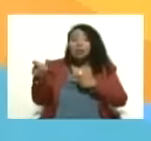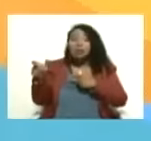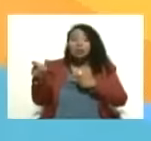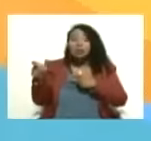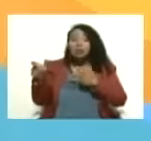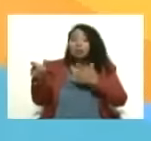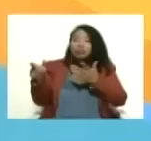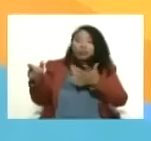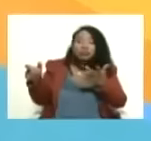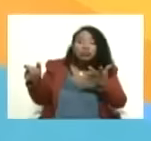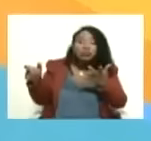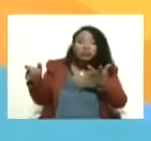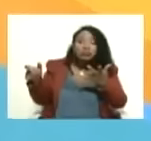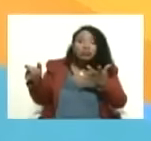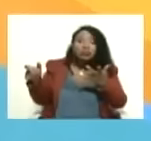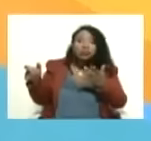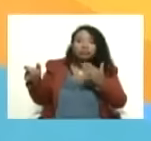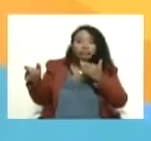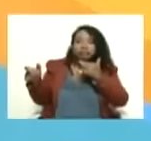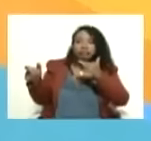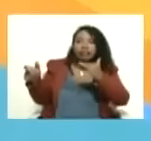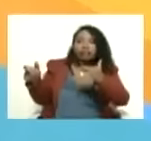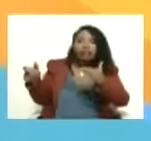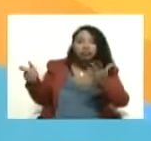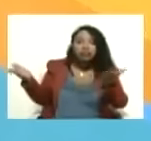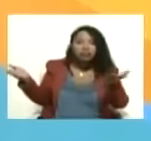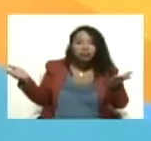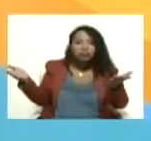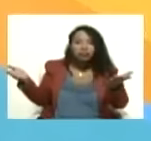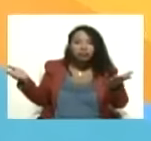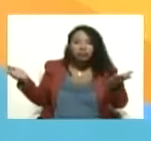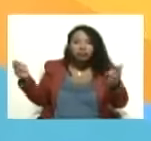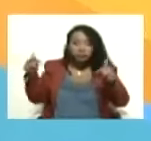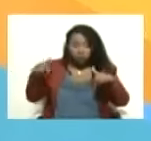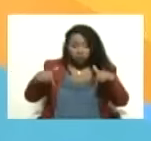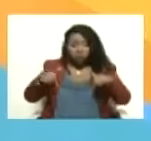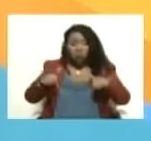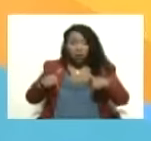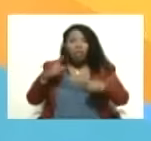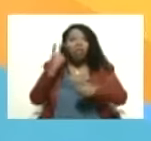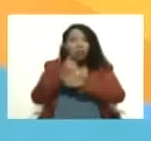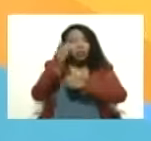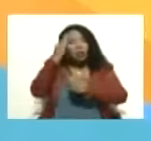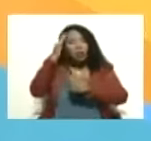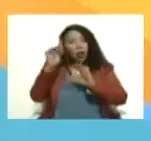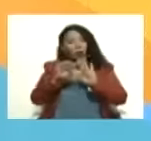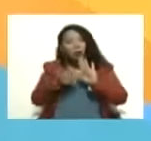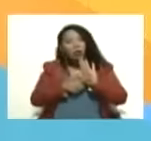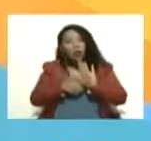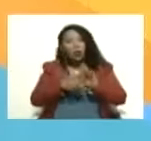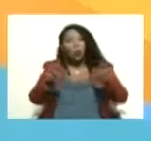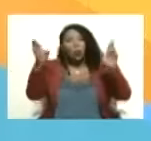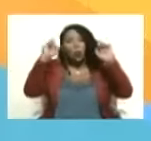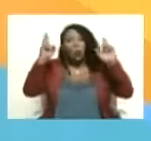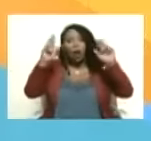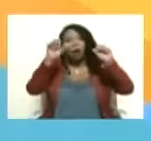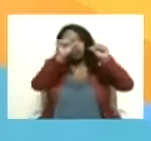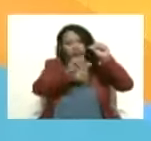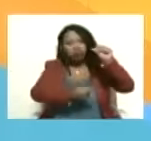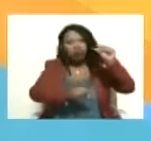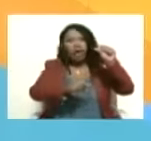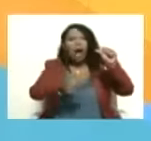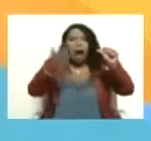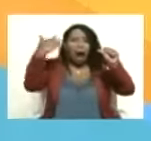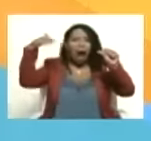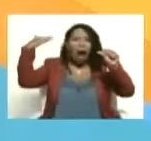son la nada a estas alturas deberían saberlo Ojalá revisen la oteca de los medios de